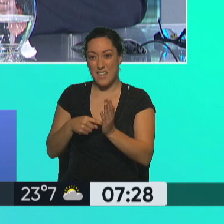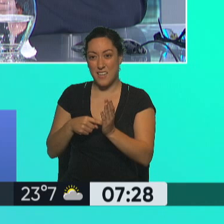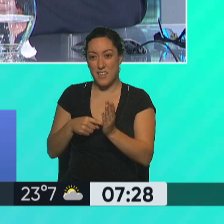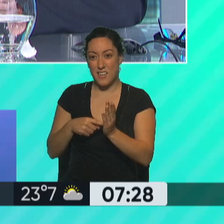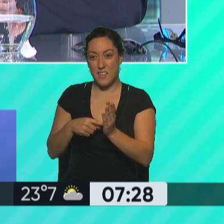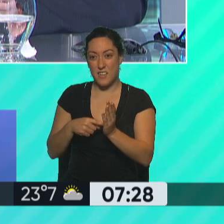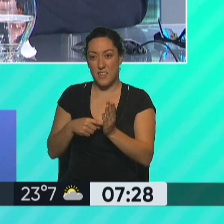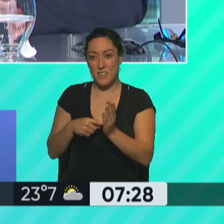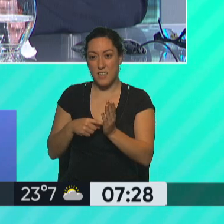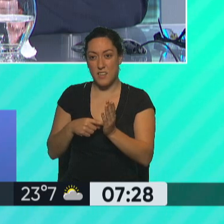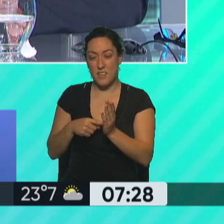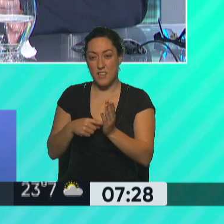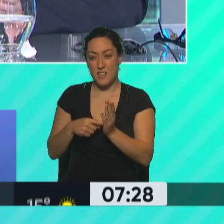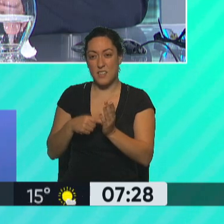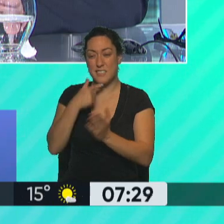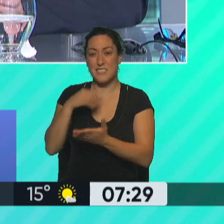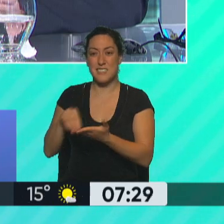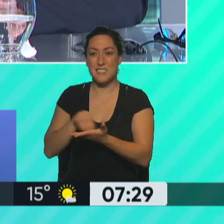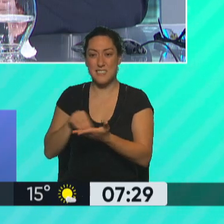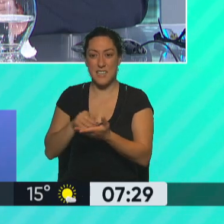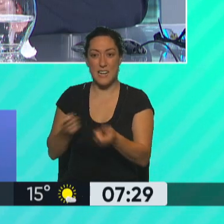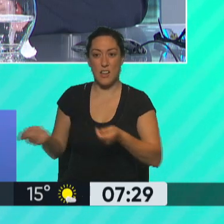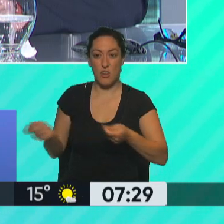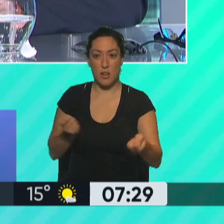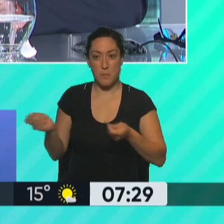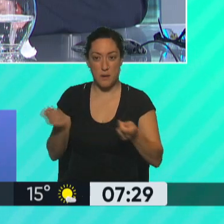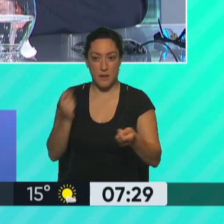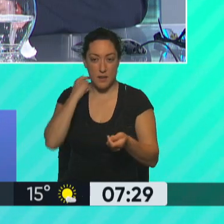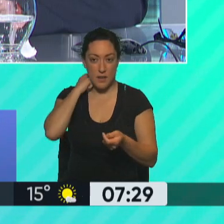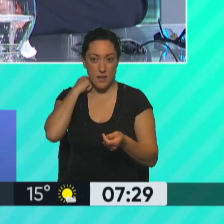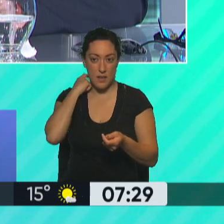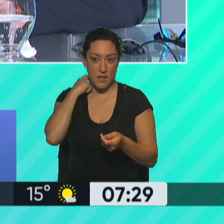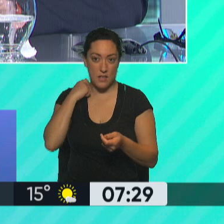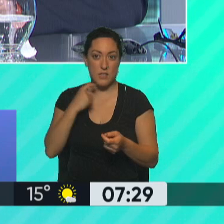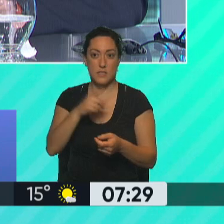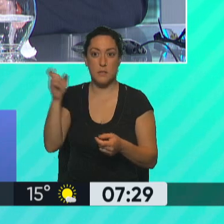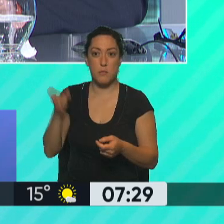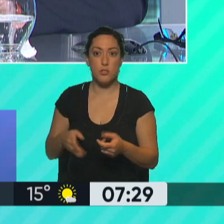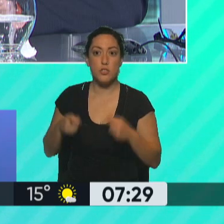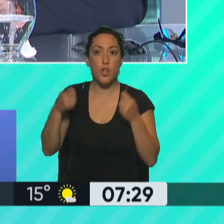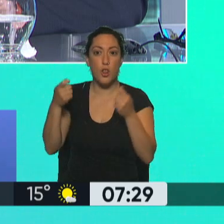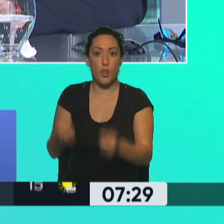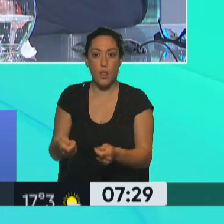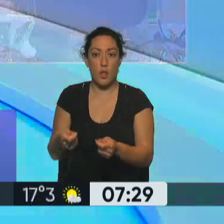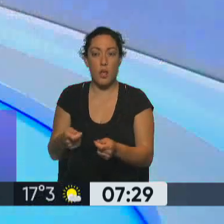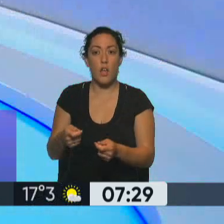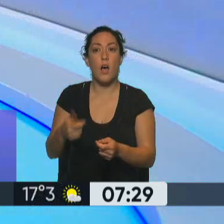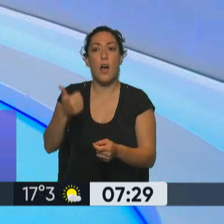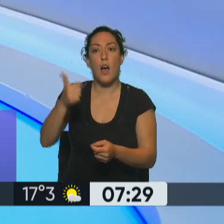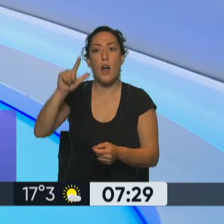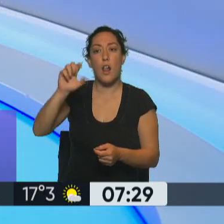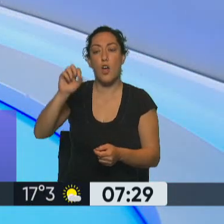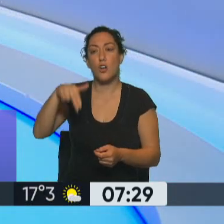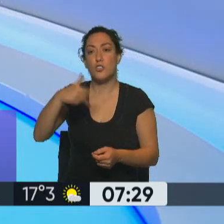administración de la Cámara de Senadores se le otorgaba a María Luz Alonso,